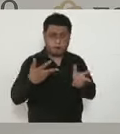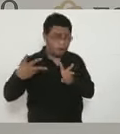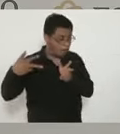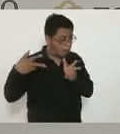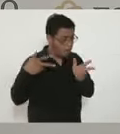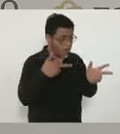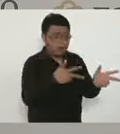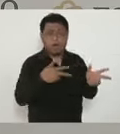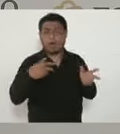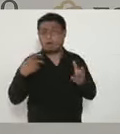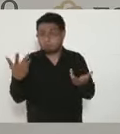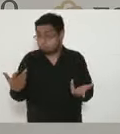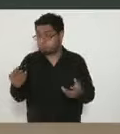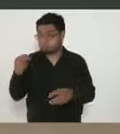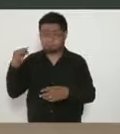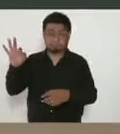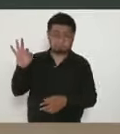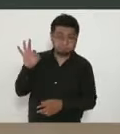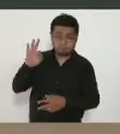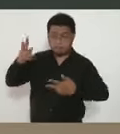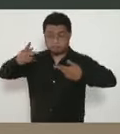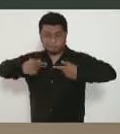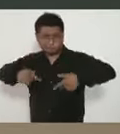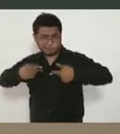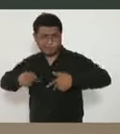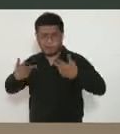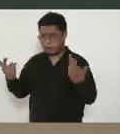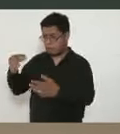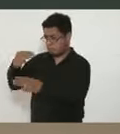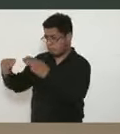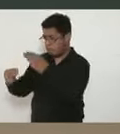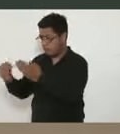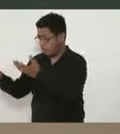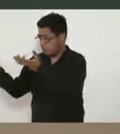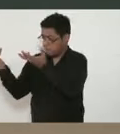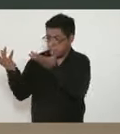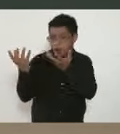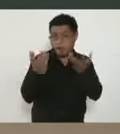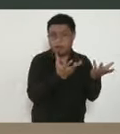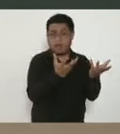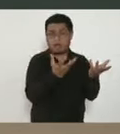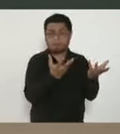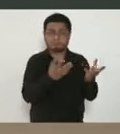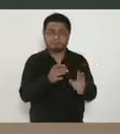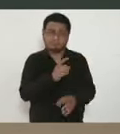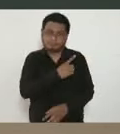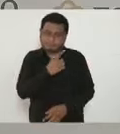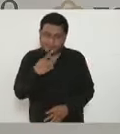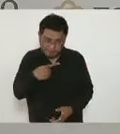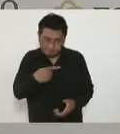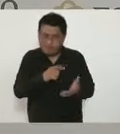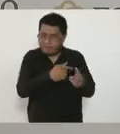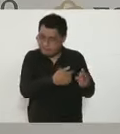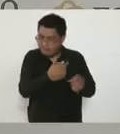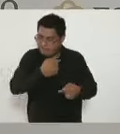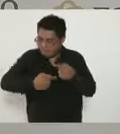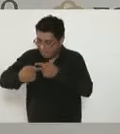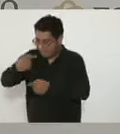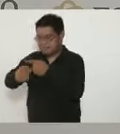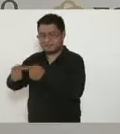personas, carga, pues tiene que hacerse la obra del